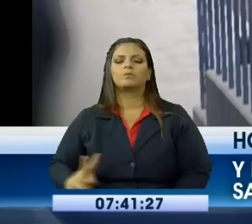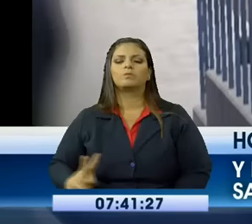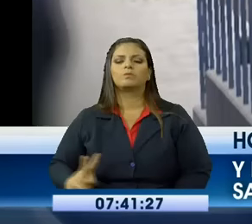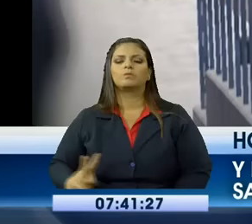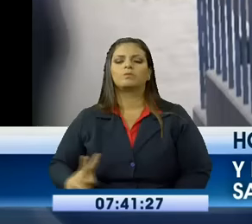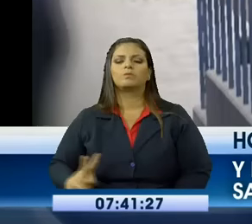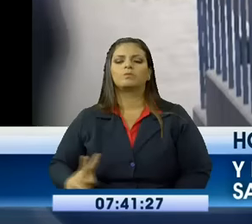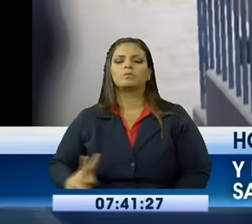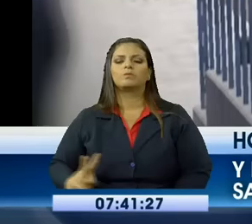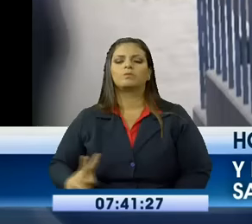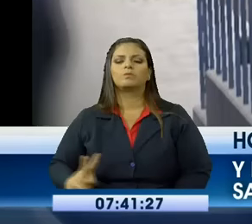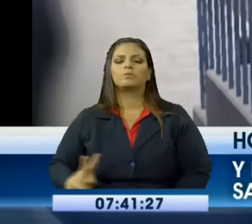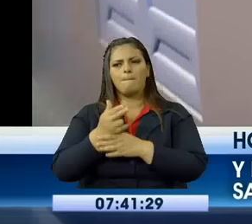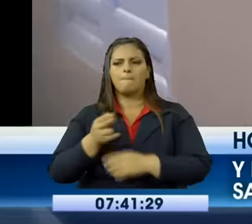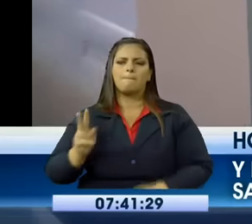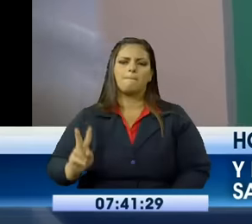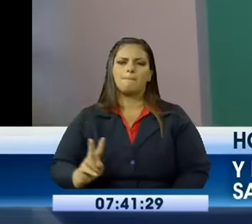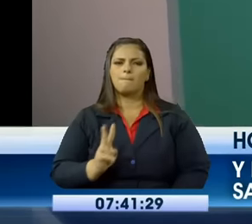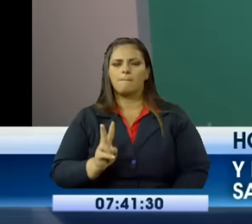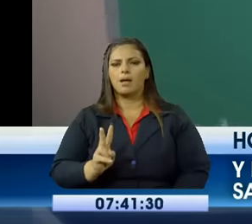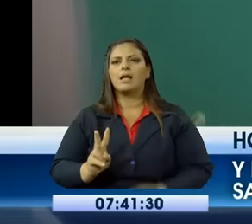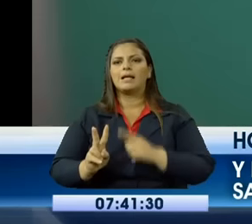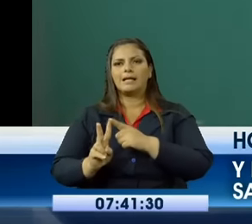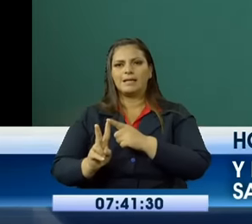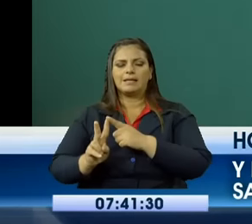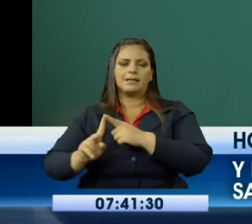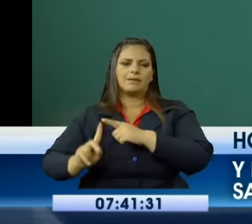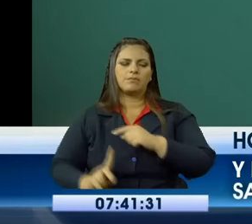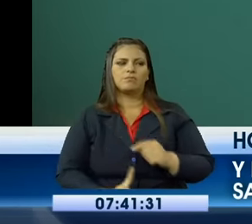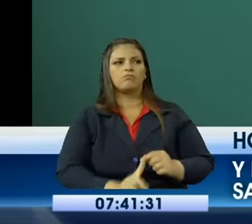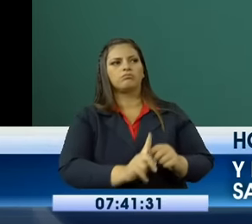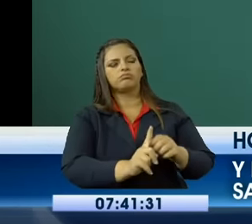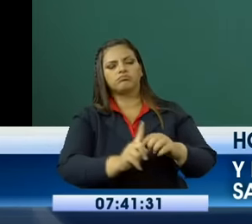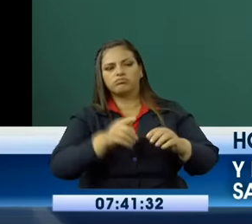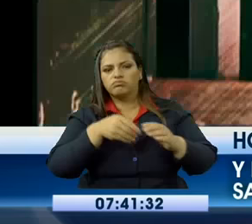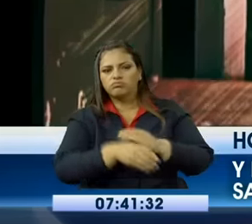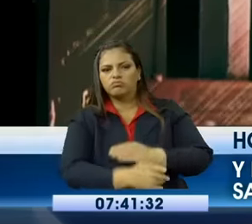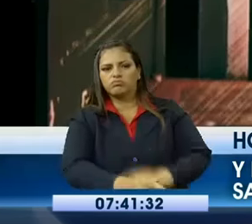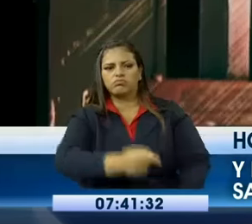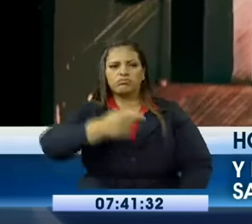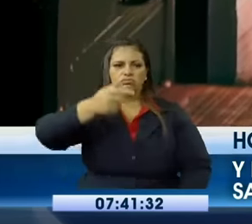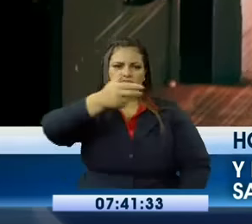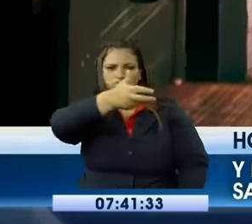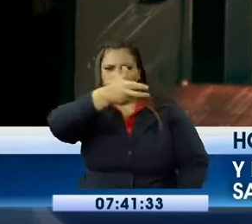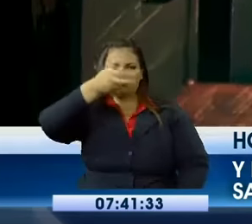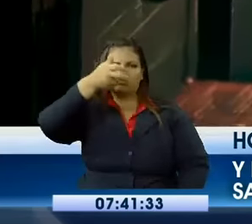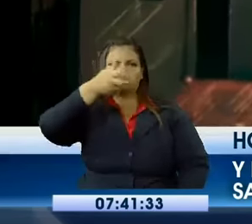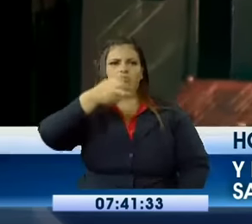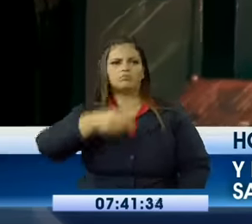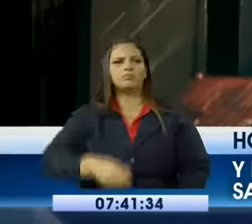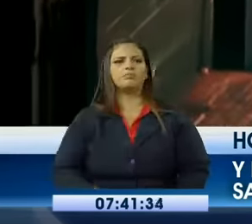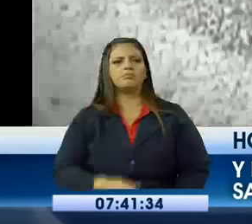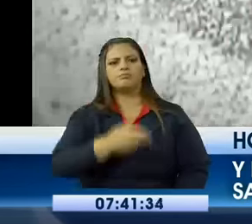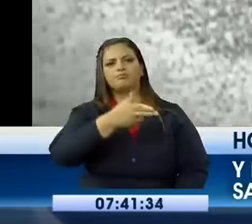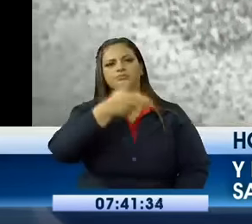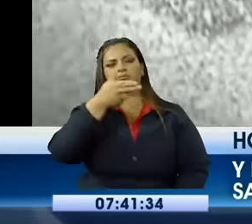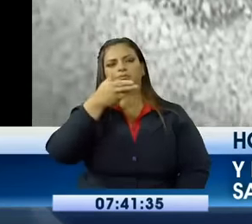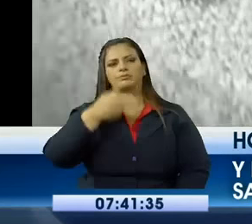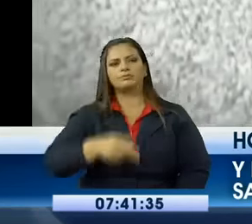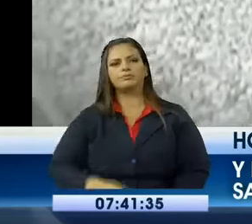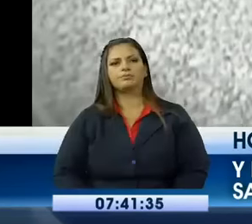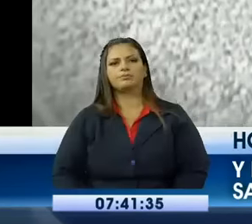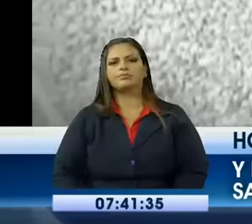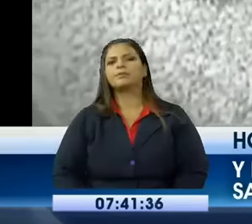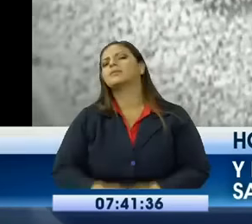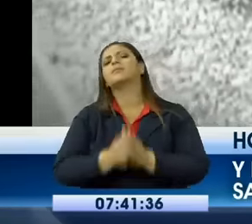disparar. A ese que logramos coger aquí. Allá adentro lo cogió, prácticamente lo cogieron mis cuñados, todo eso. Ahora solicitan el resguardo policial y que el resto